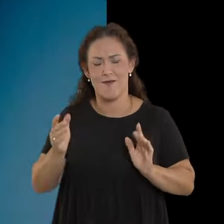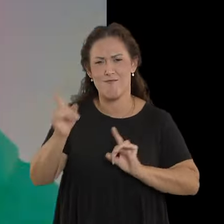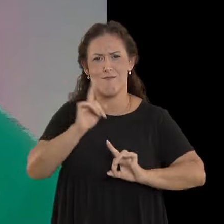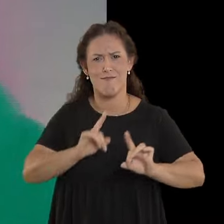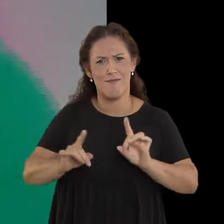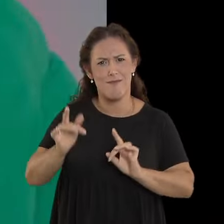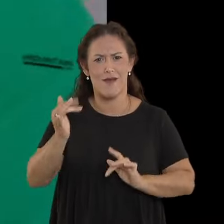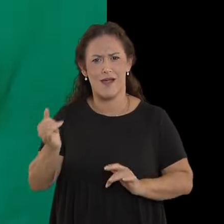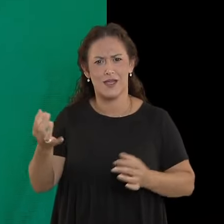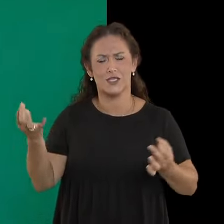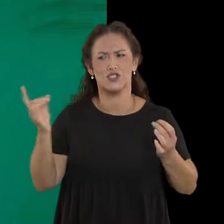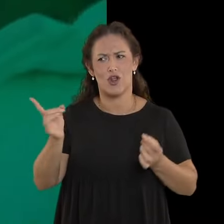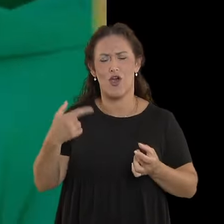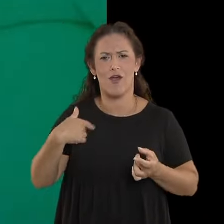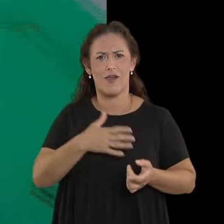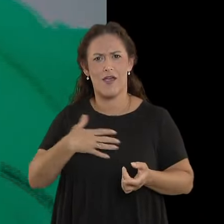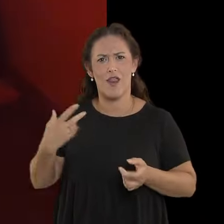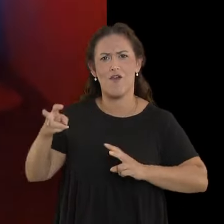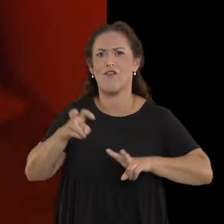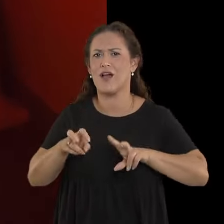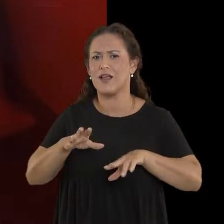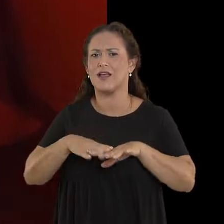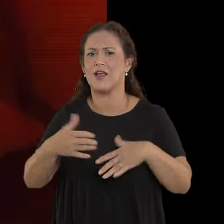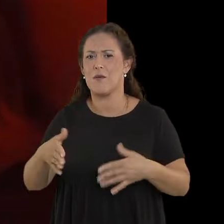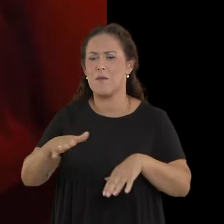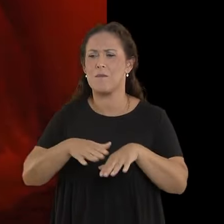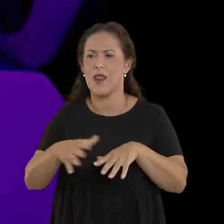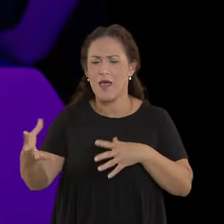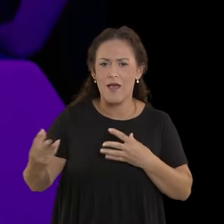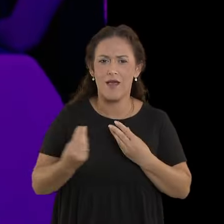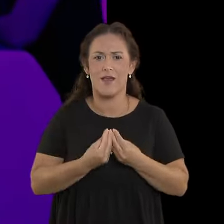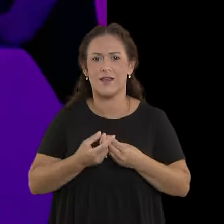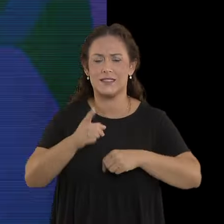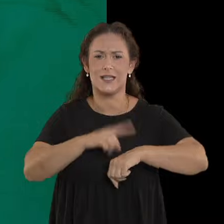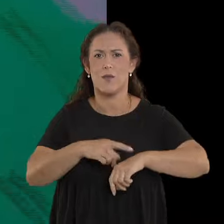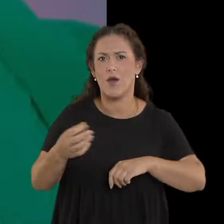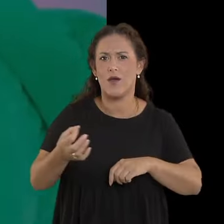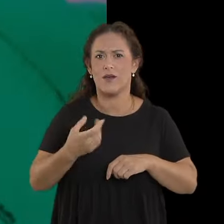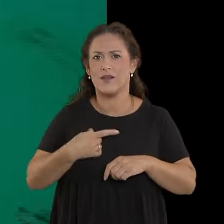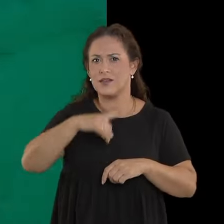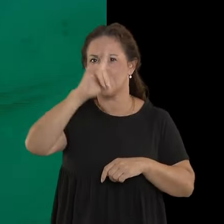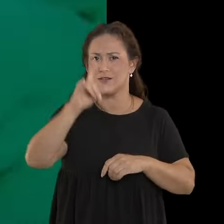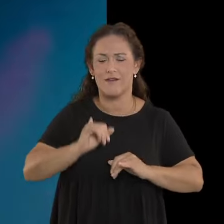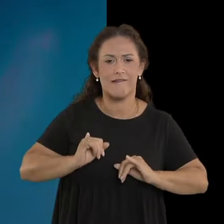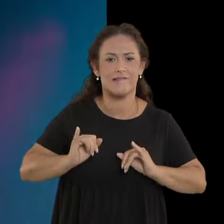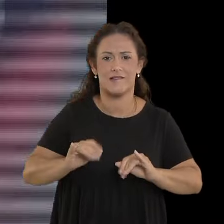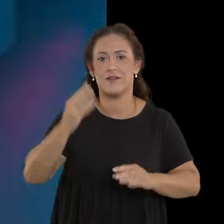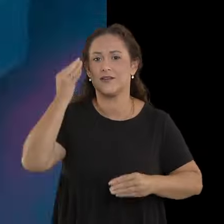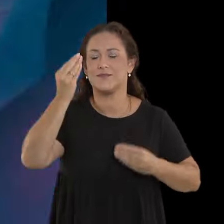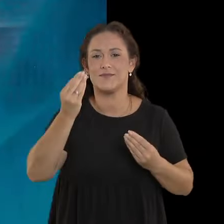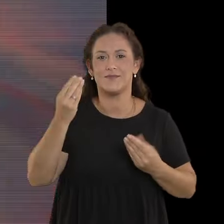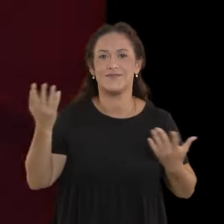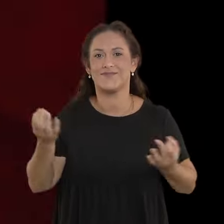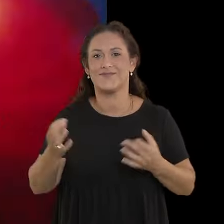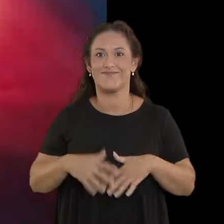crisis lo único que quiero es buscarte. Baby, que se congele el tiempo. No soy de salir, pero pienso